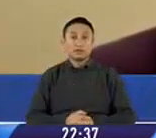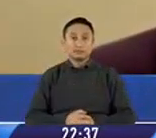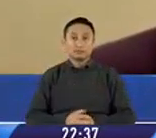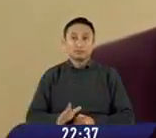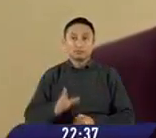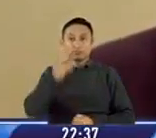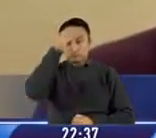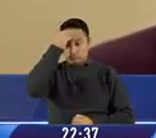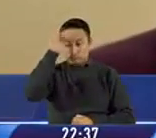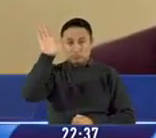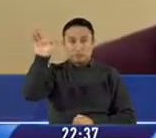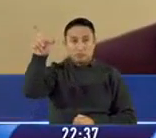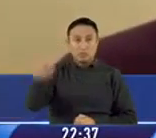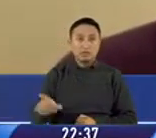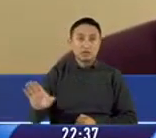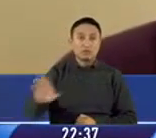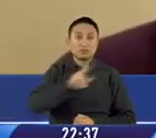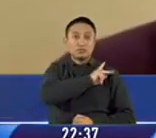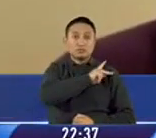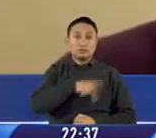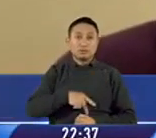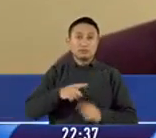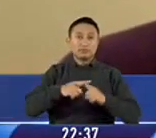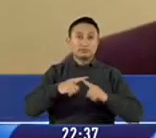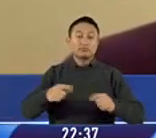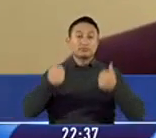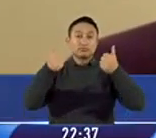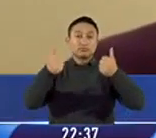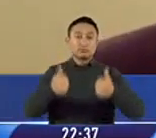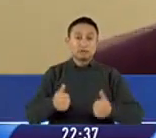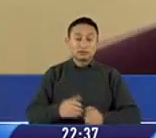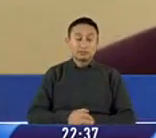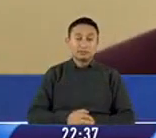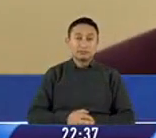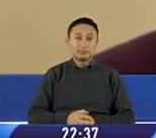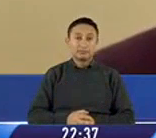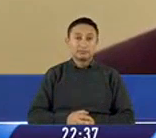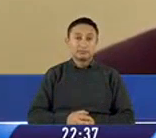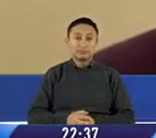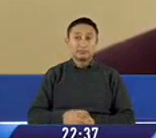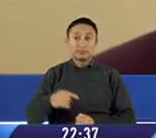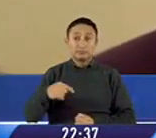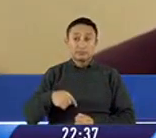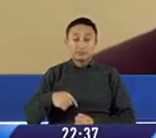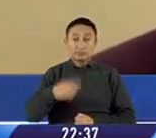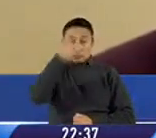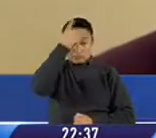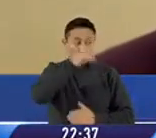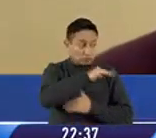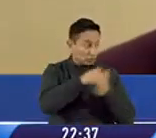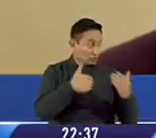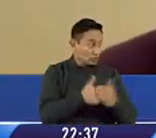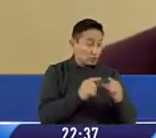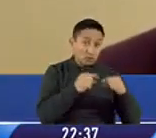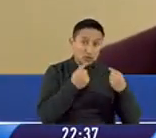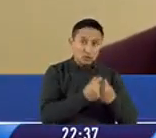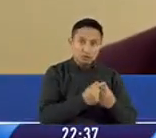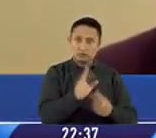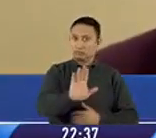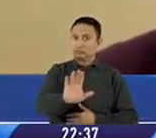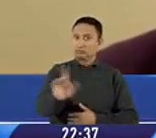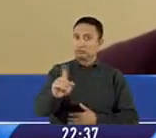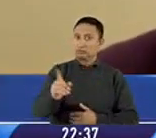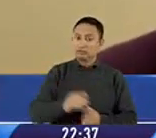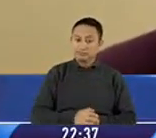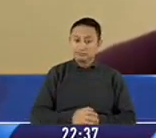decisión personal que ha tenido el ex candidato alterno. No forma parte de una decisión que la hemos tomado en conjunto y